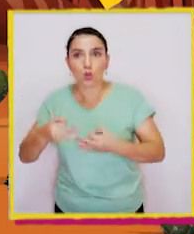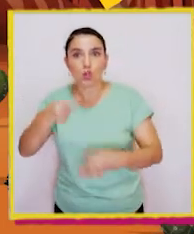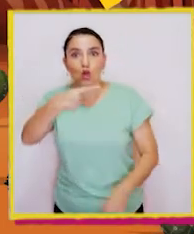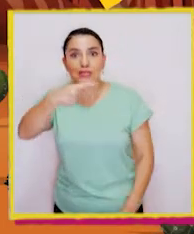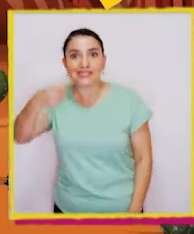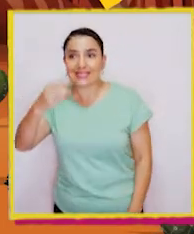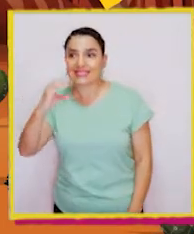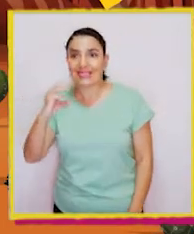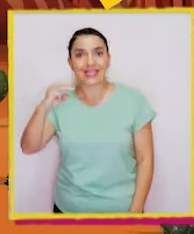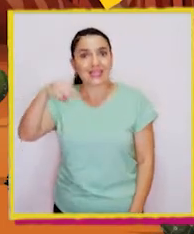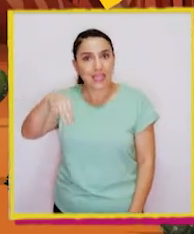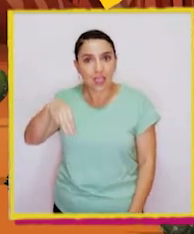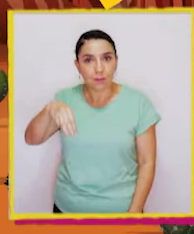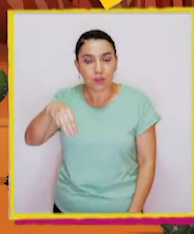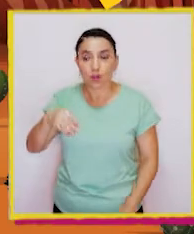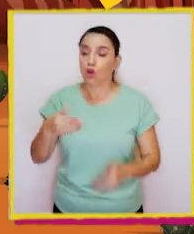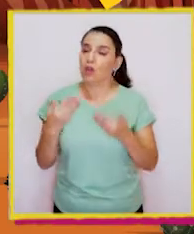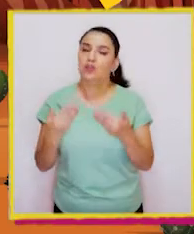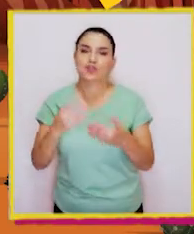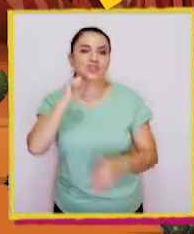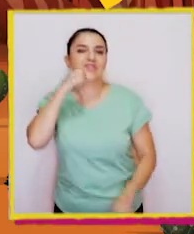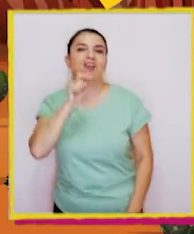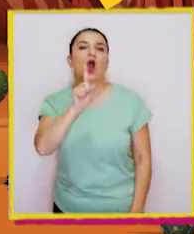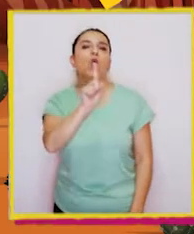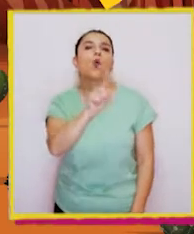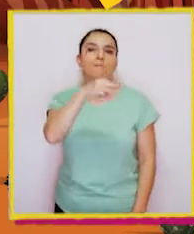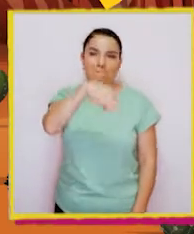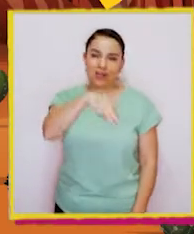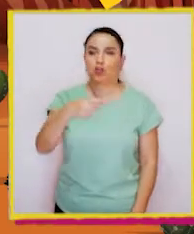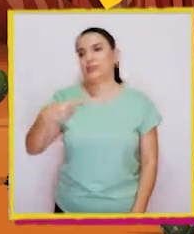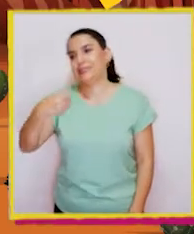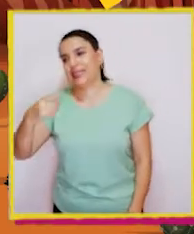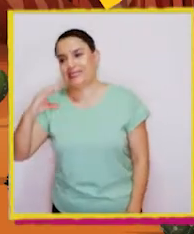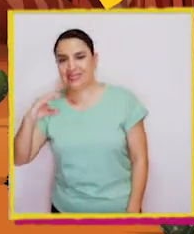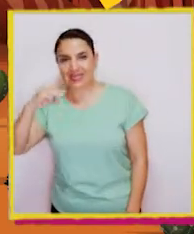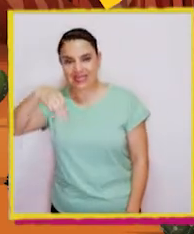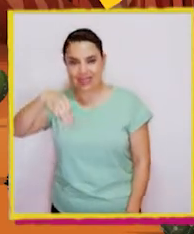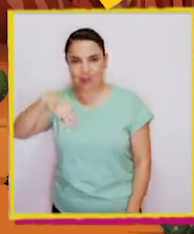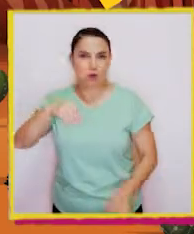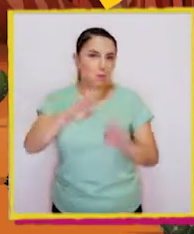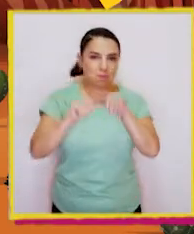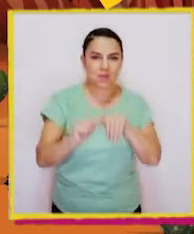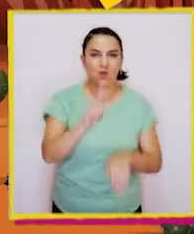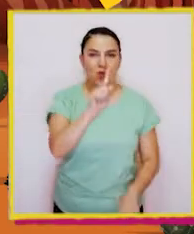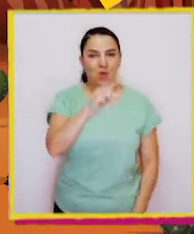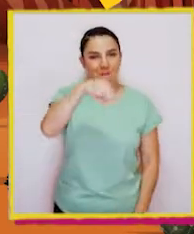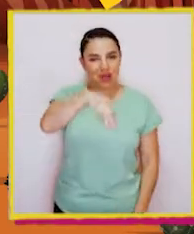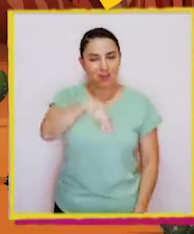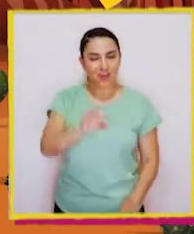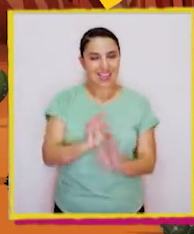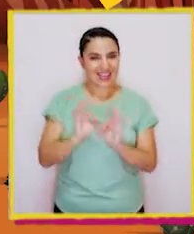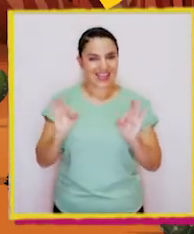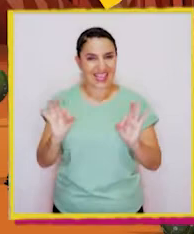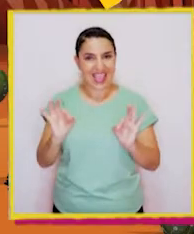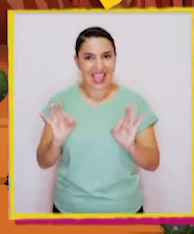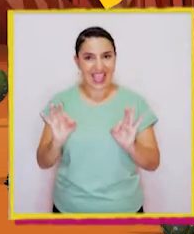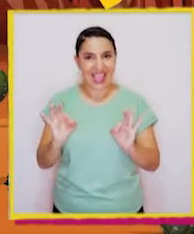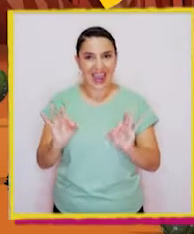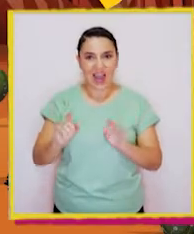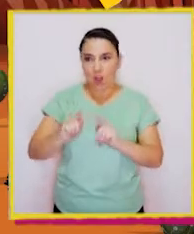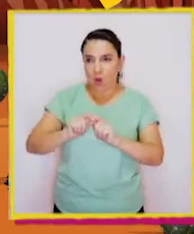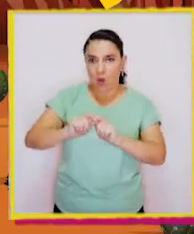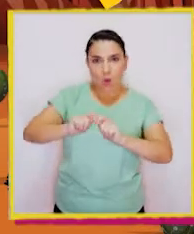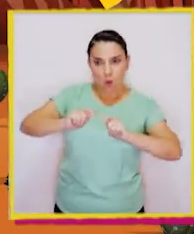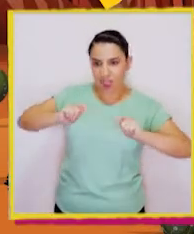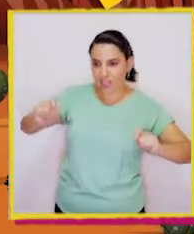¡Justo 100 centímetros! Entonces mide un metro, porque 100 centímetros equivale a un metro. ¡Genial! La